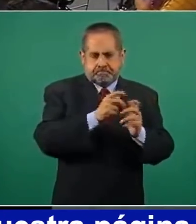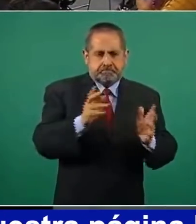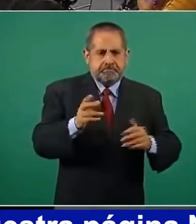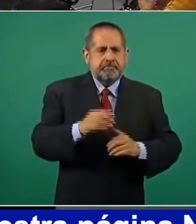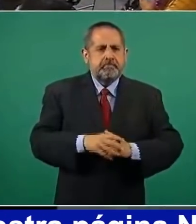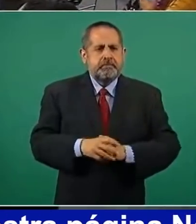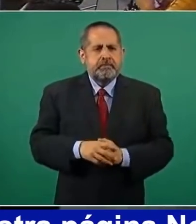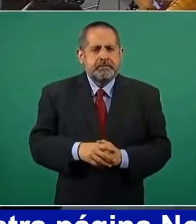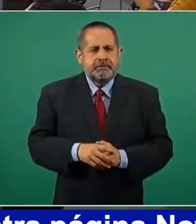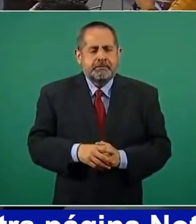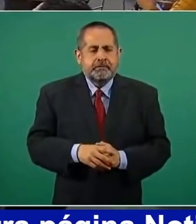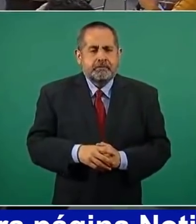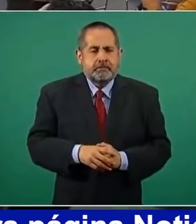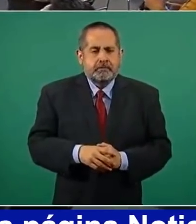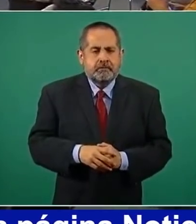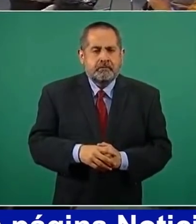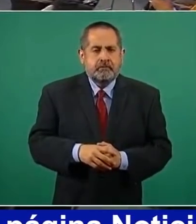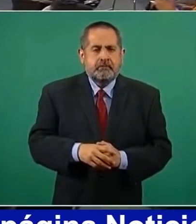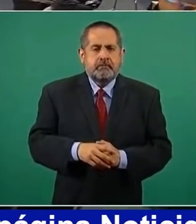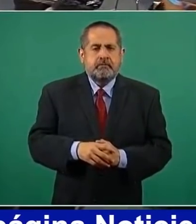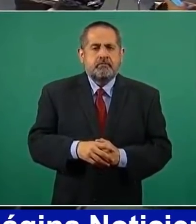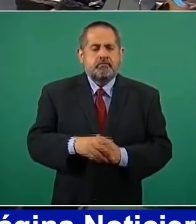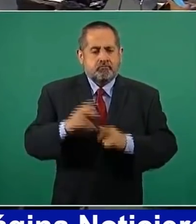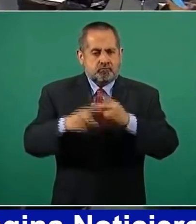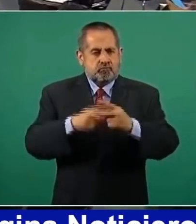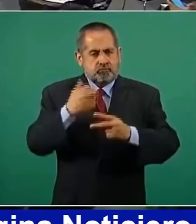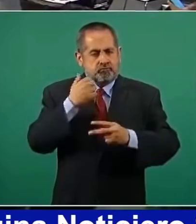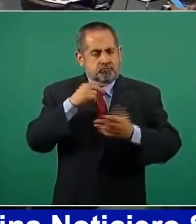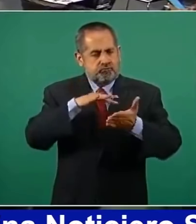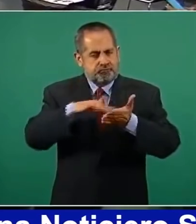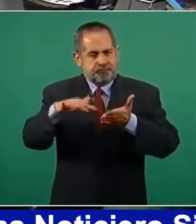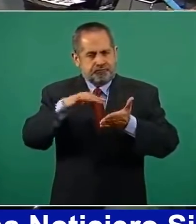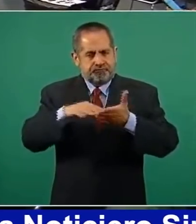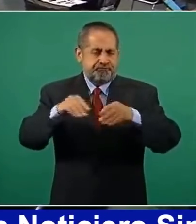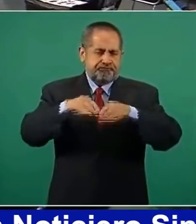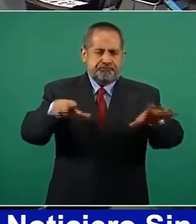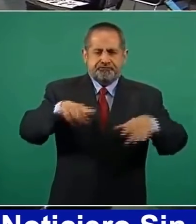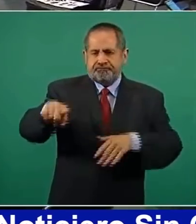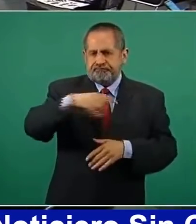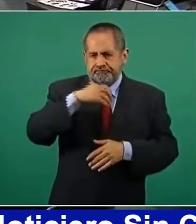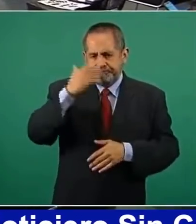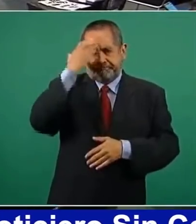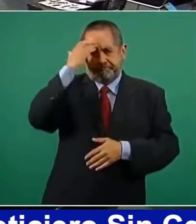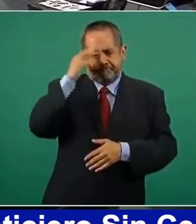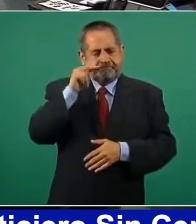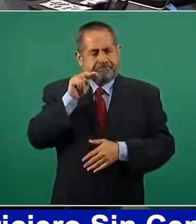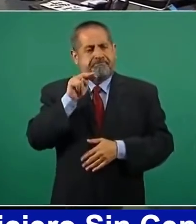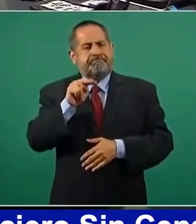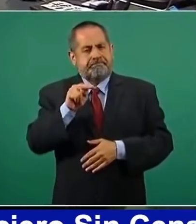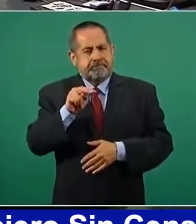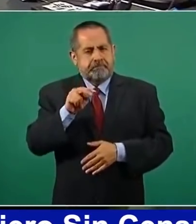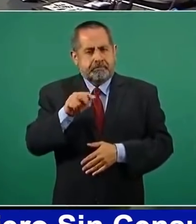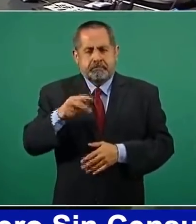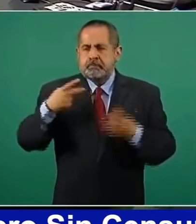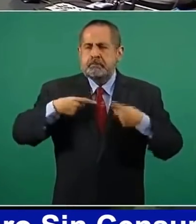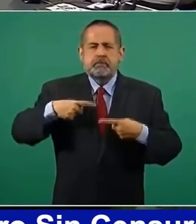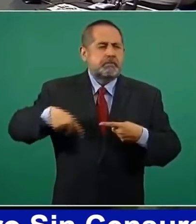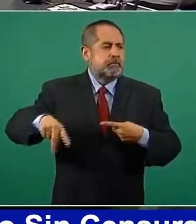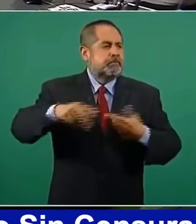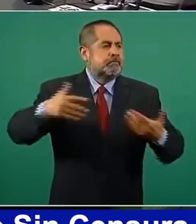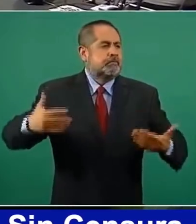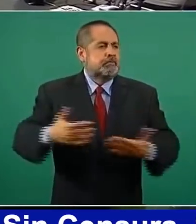Y quiero leerla para que los